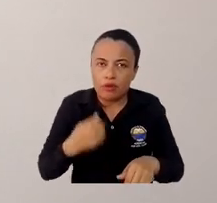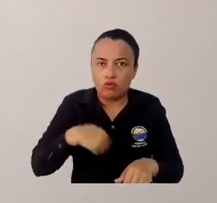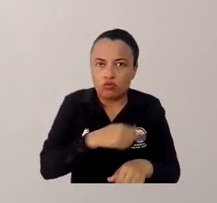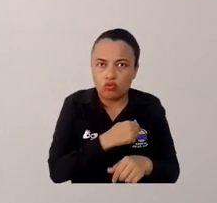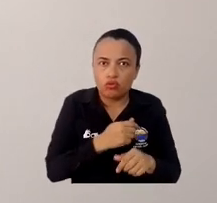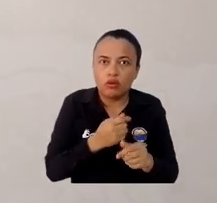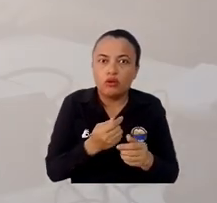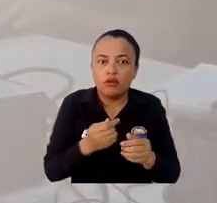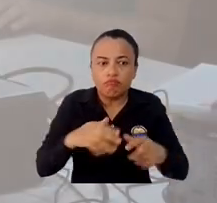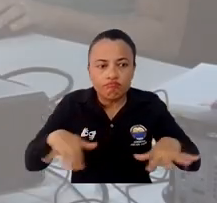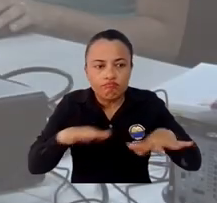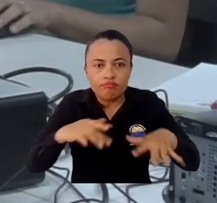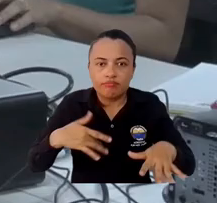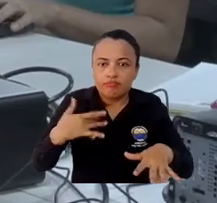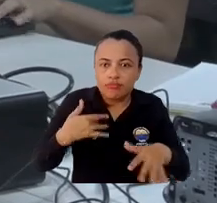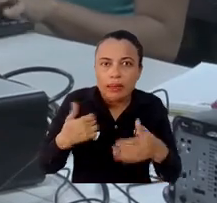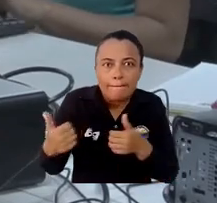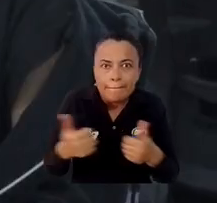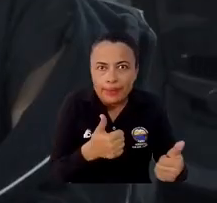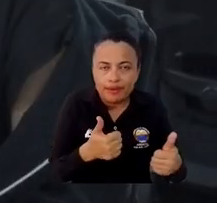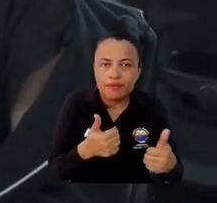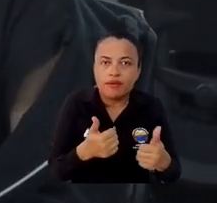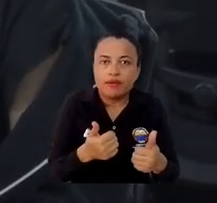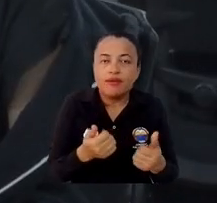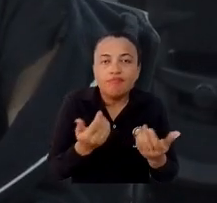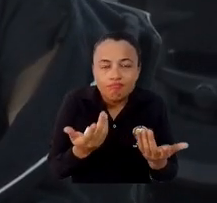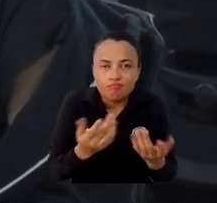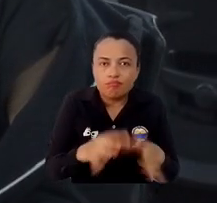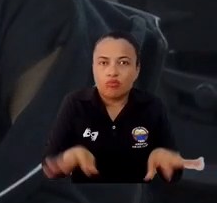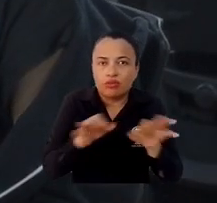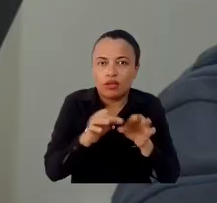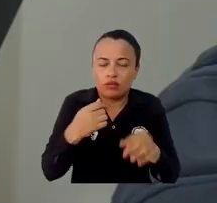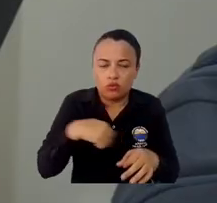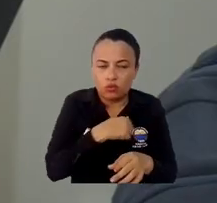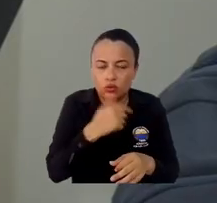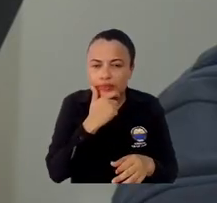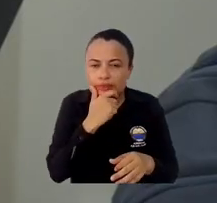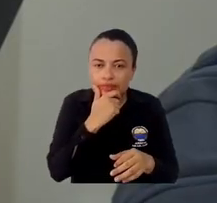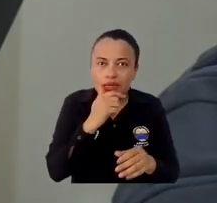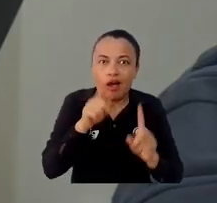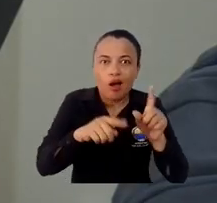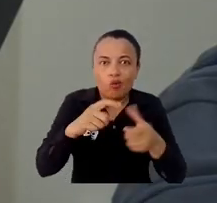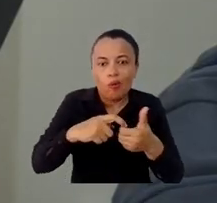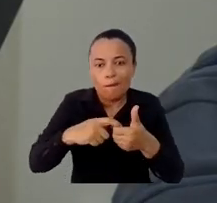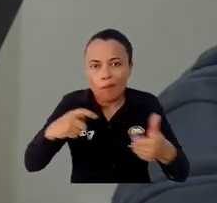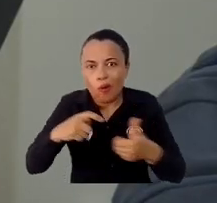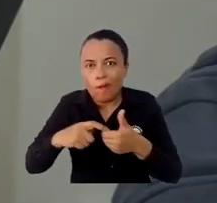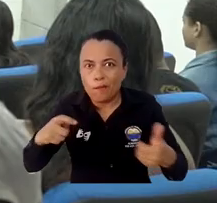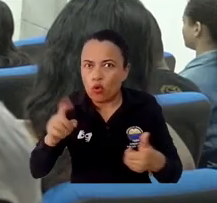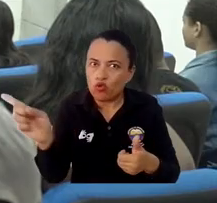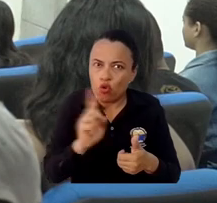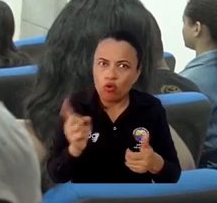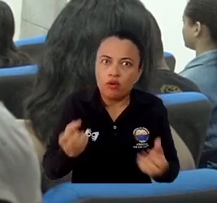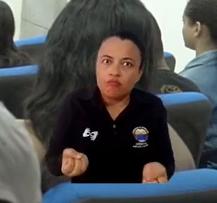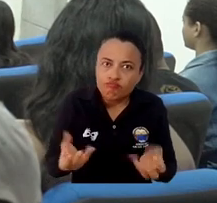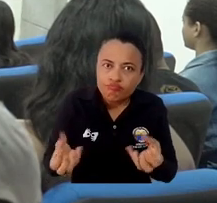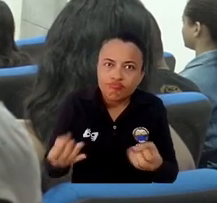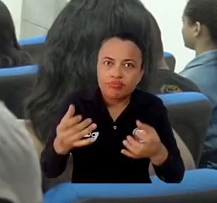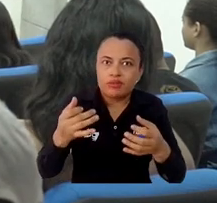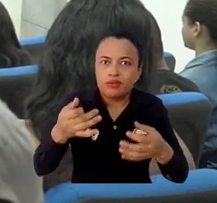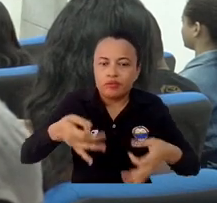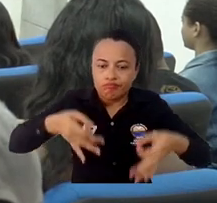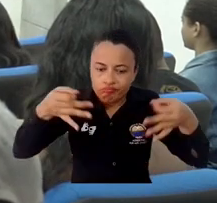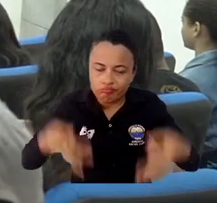pudiéramos mejorar nuestra estadía aquí y que asimismo nos preocupáramos para que esos estudiantes no salieran de la institución sin tener todas